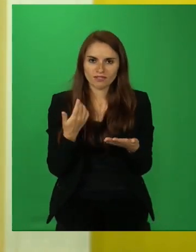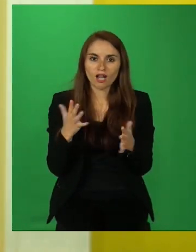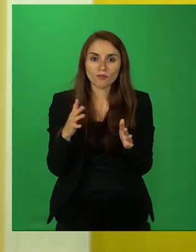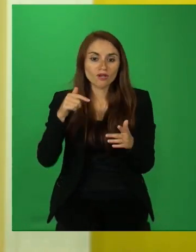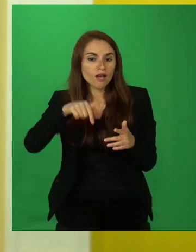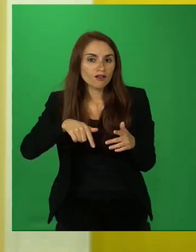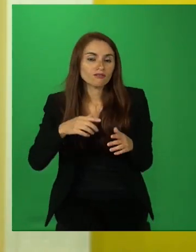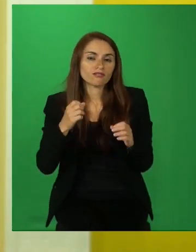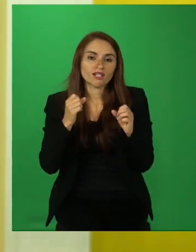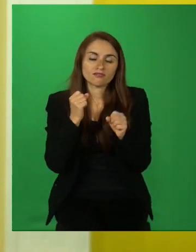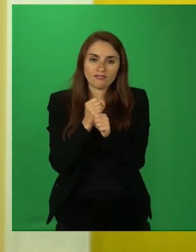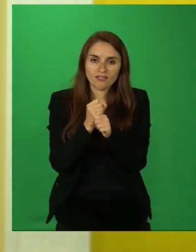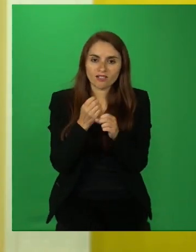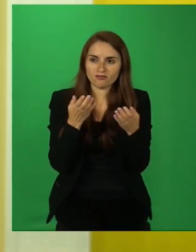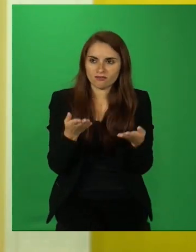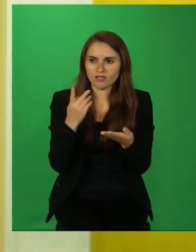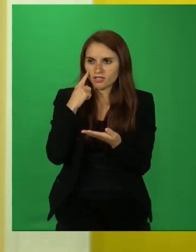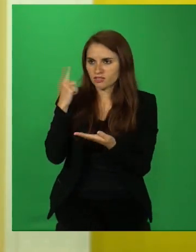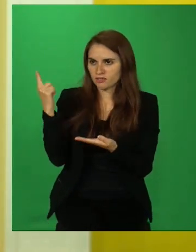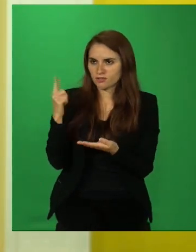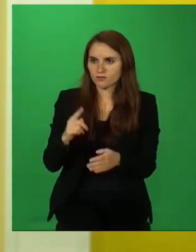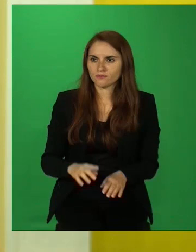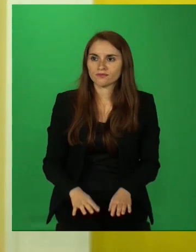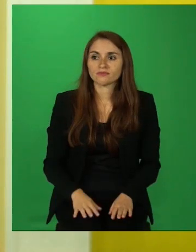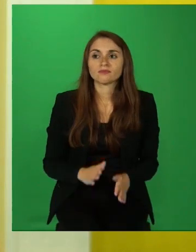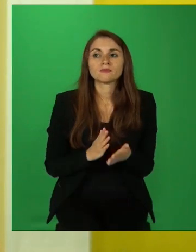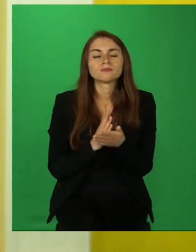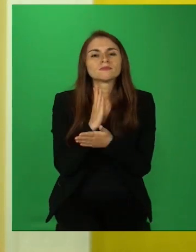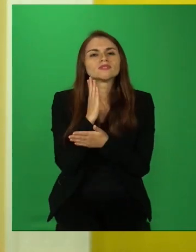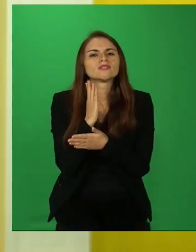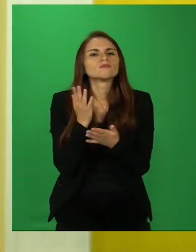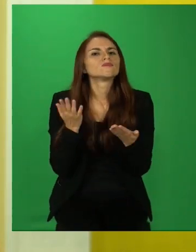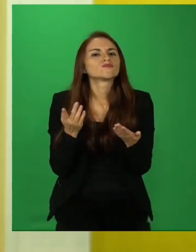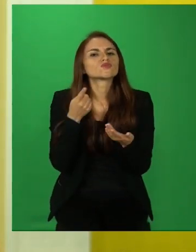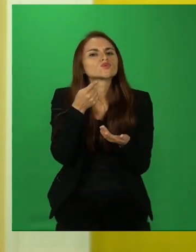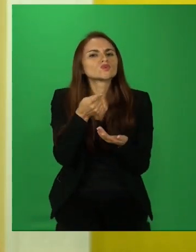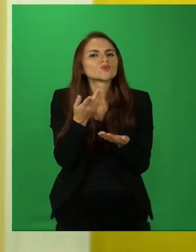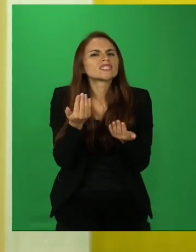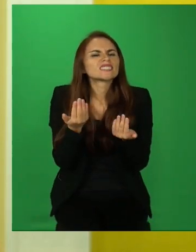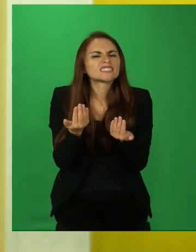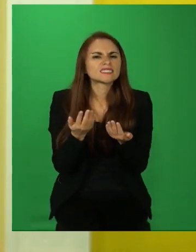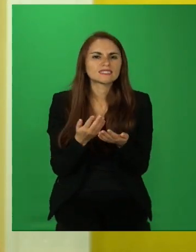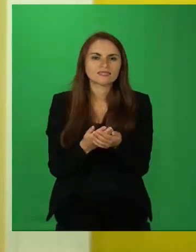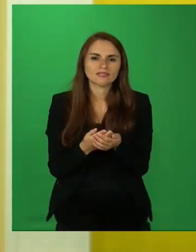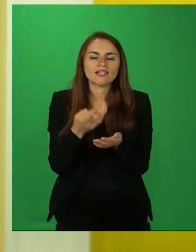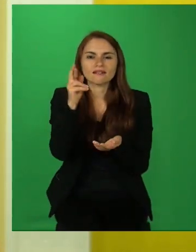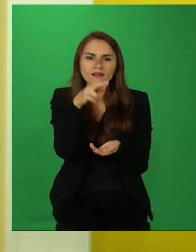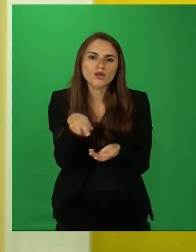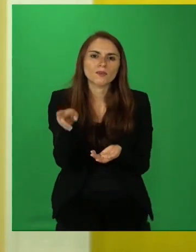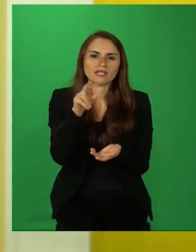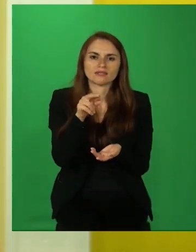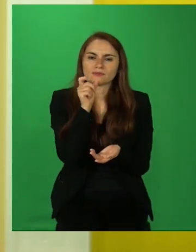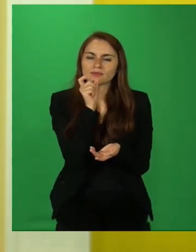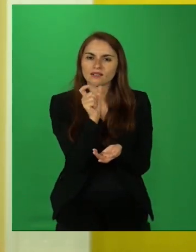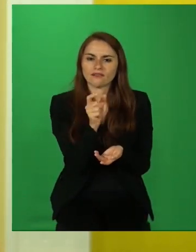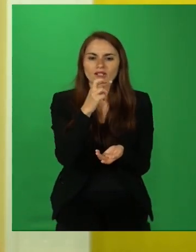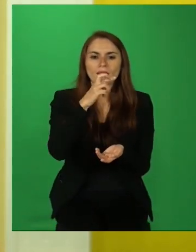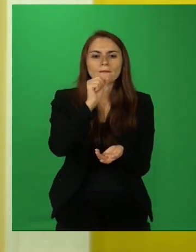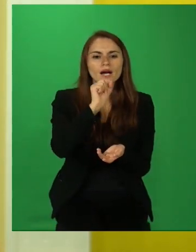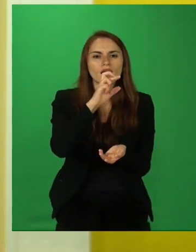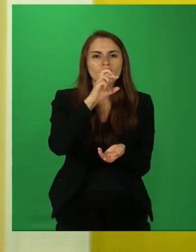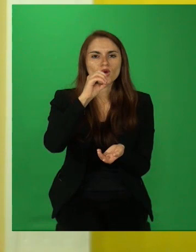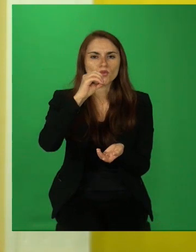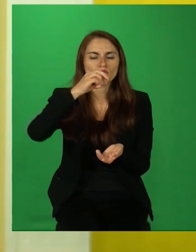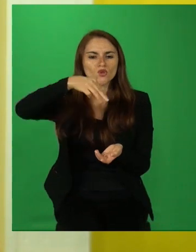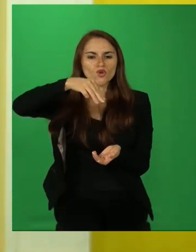en esto fíjate bien comenzamos yo le digo a mis alumnos lo que tú necesitas siempre es repetir esta palabra para cómoda